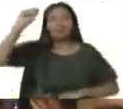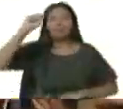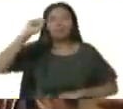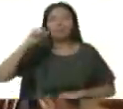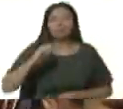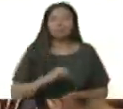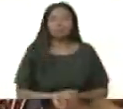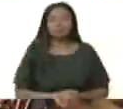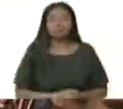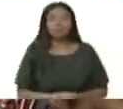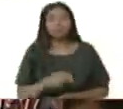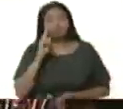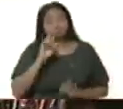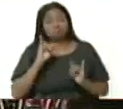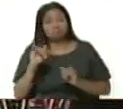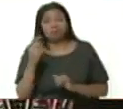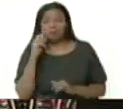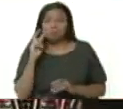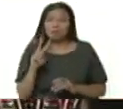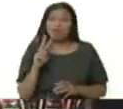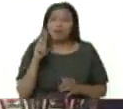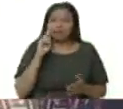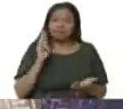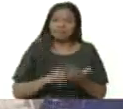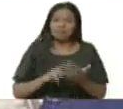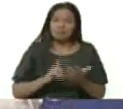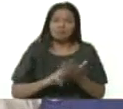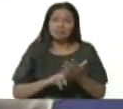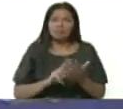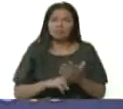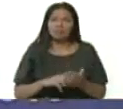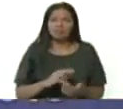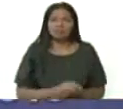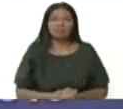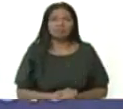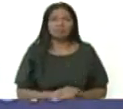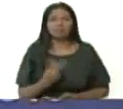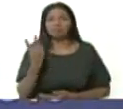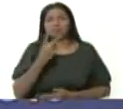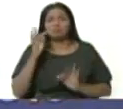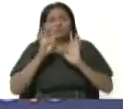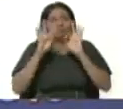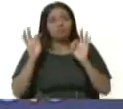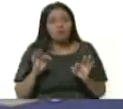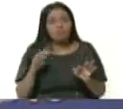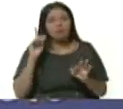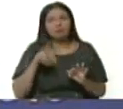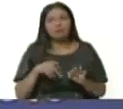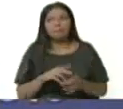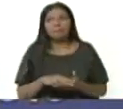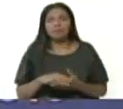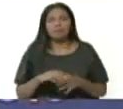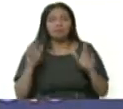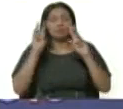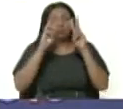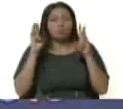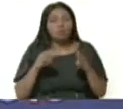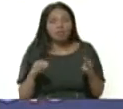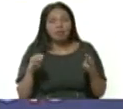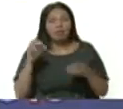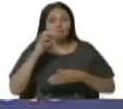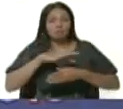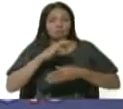Ahora, fíjense ustedes, es la realidad. Son dos modelos. El modelo del Fondo